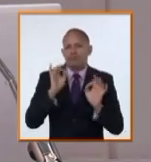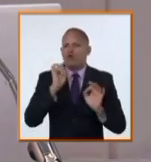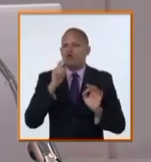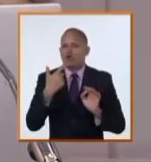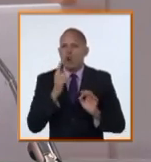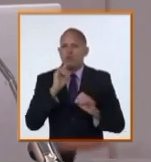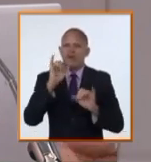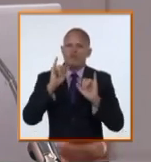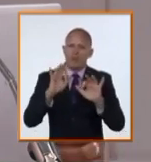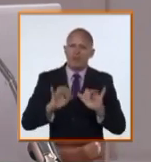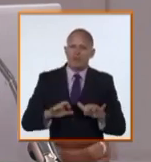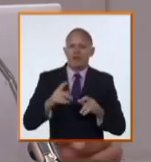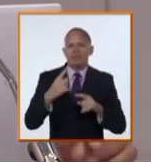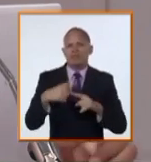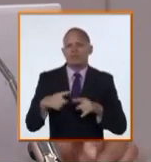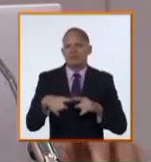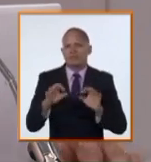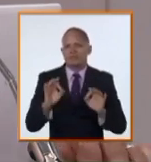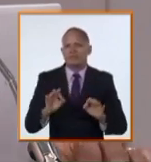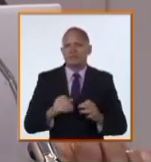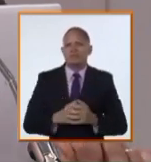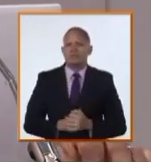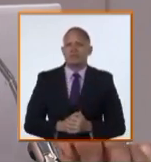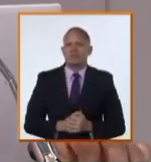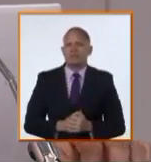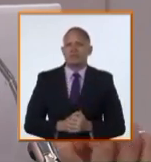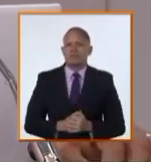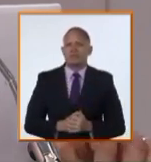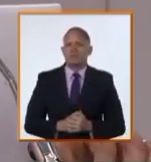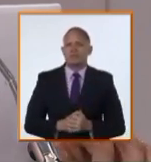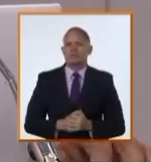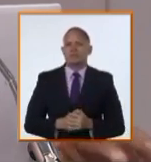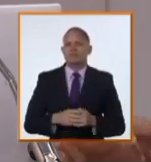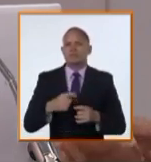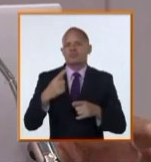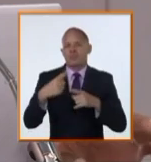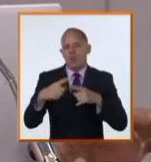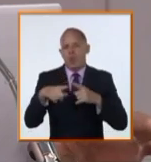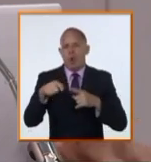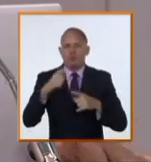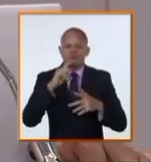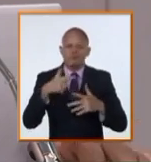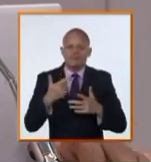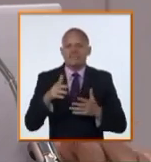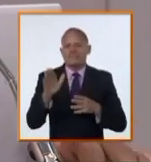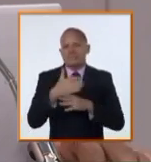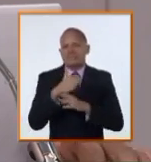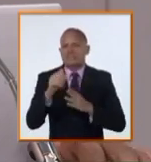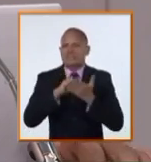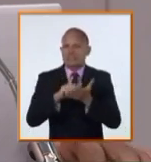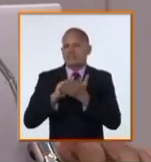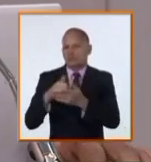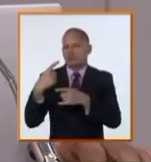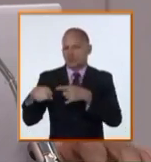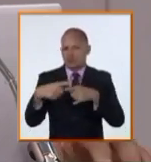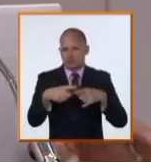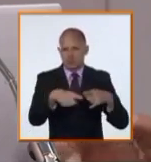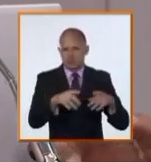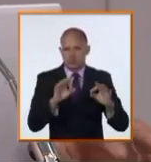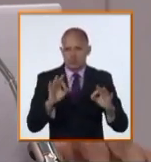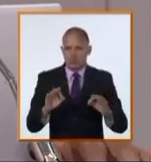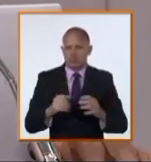que tener para garantizar la estabilidad y sostenibilidad de de todos los productos y servicios que se colocan en las redes